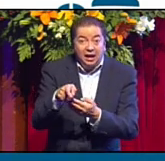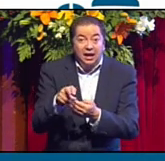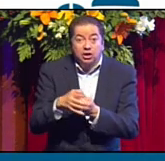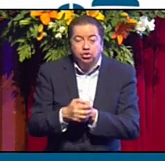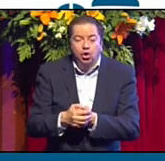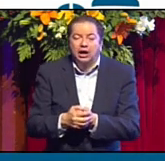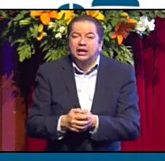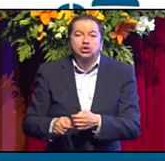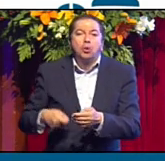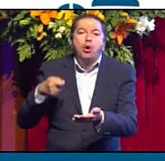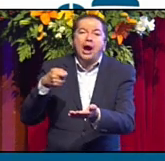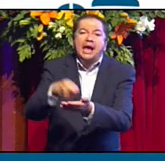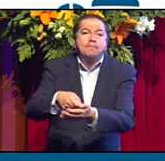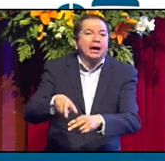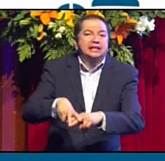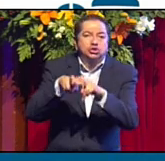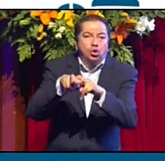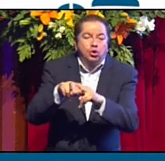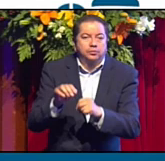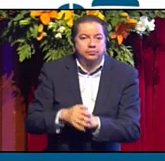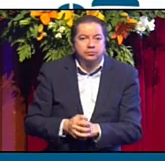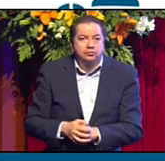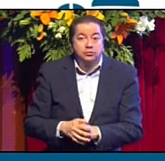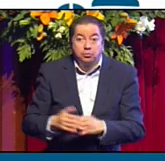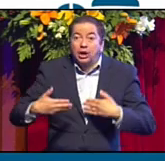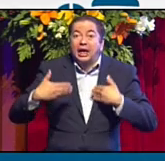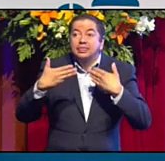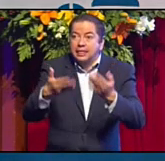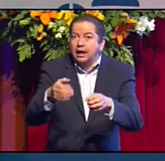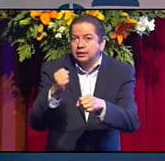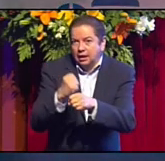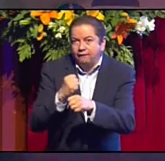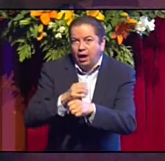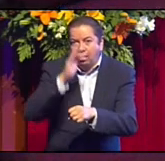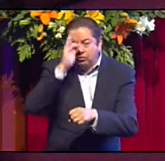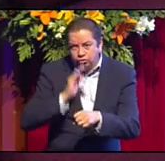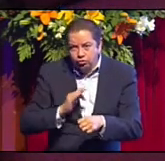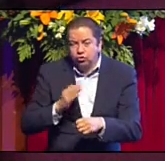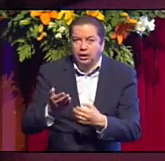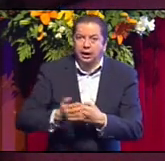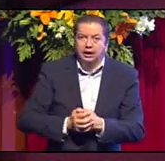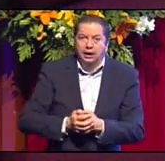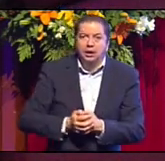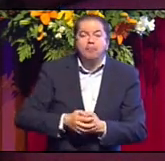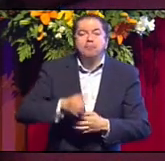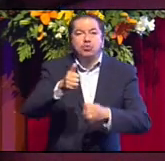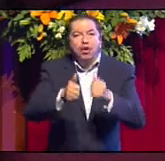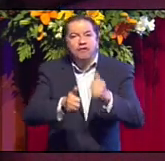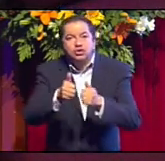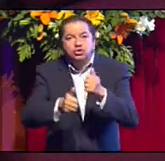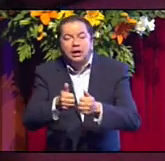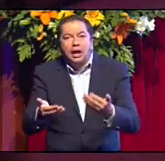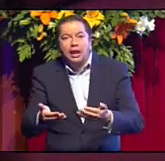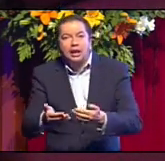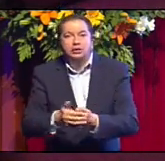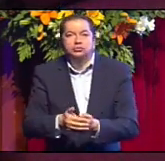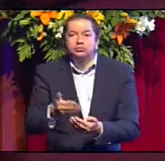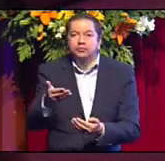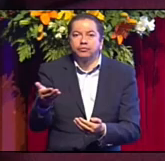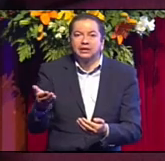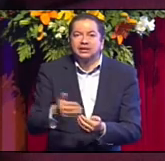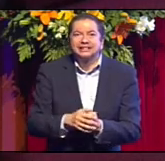inversión. Cuando hablamos no solamente de dar trabajo a nuestros funcionarios, estamos hablando de profesionalizar lo que hacemos.